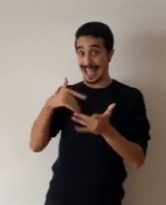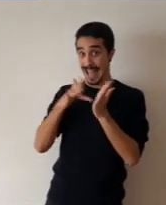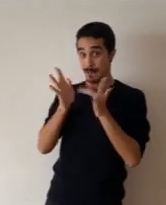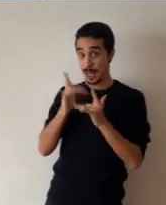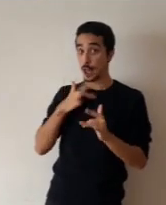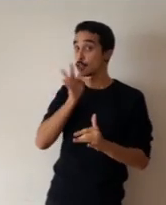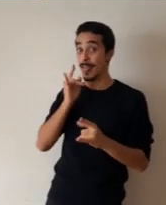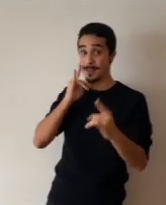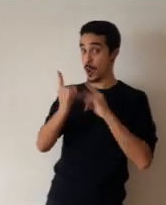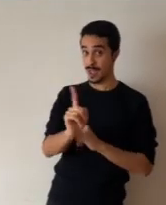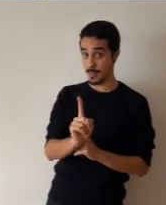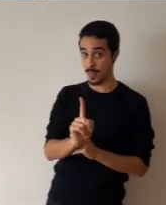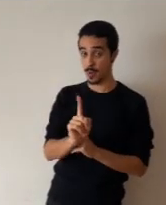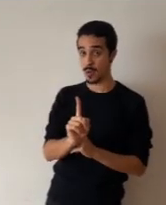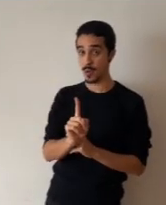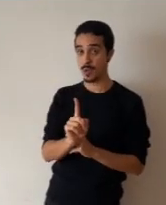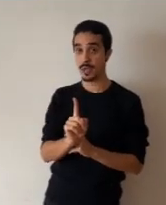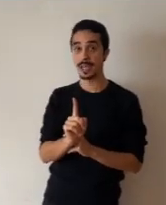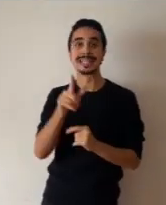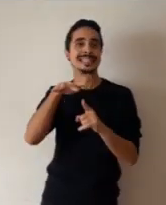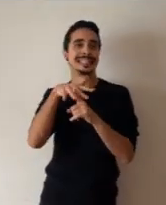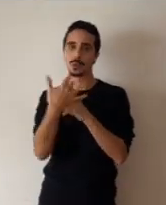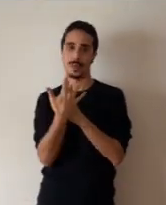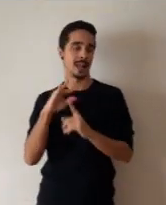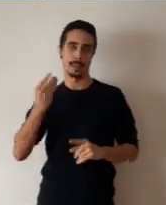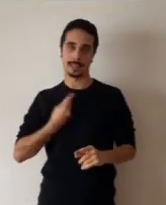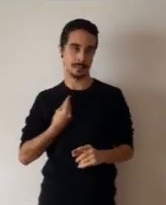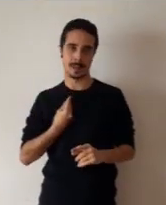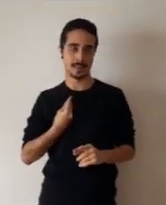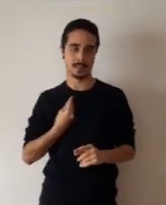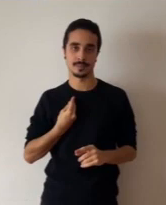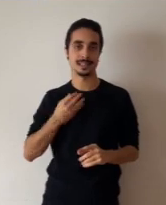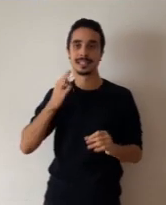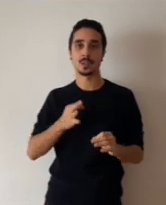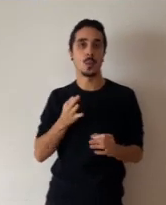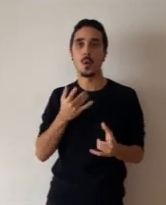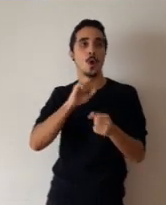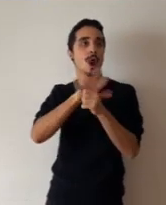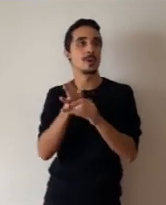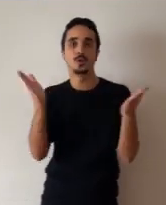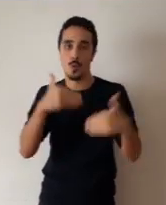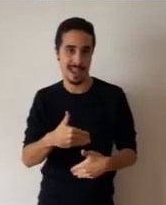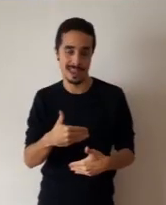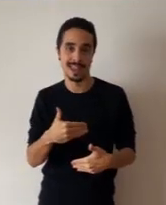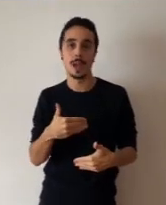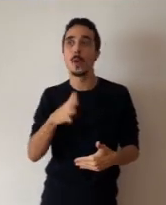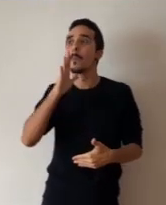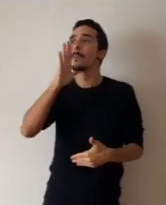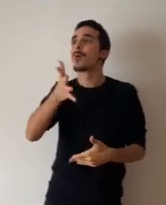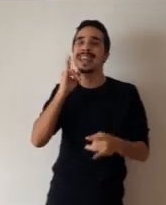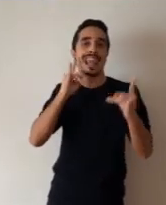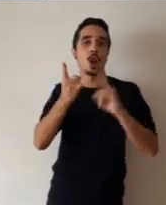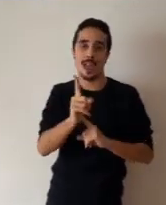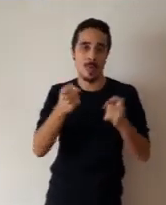si tocaba en abril y no te han llamado, la situación es la misma que hubiera ocurrido aunque no hubiera habido